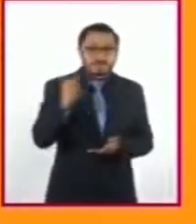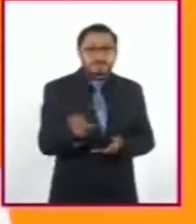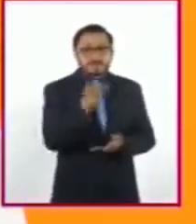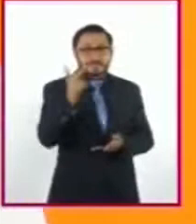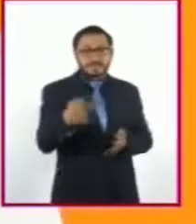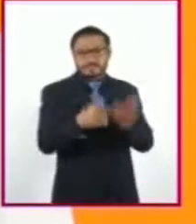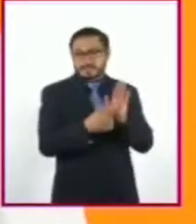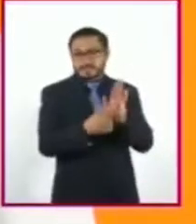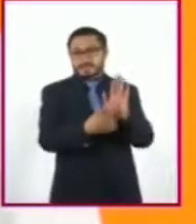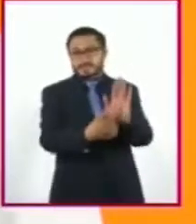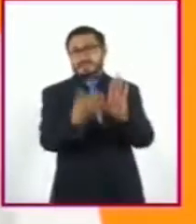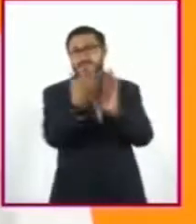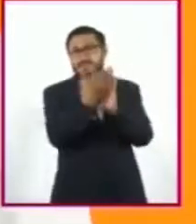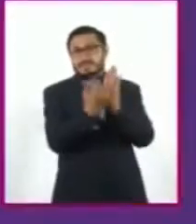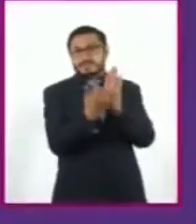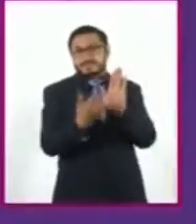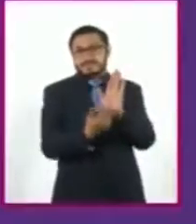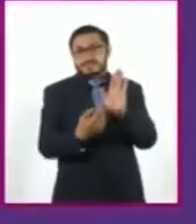guía.